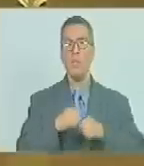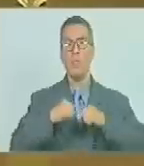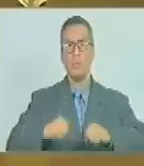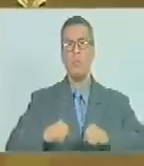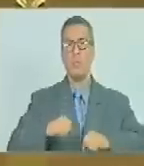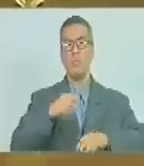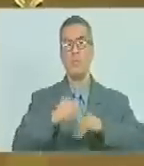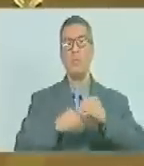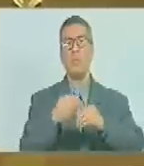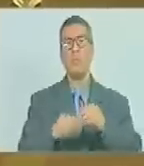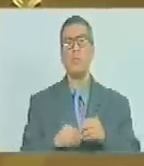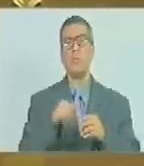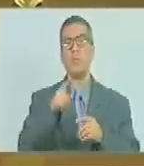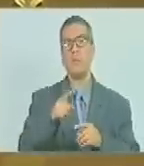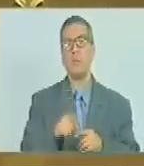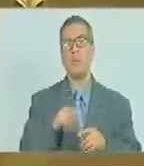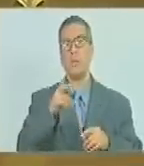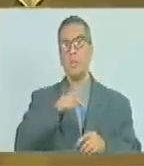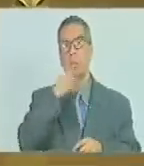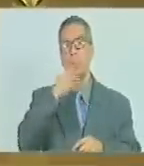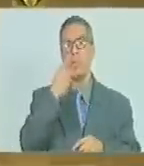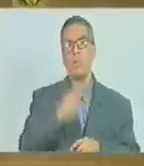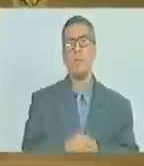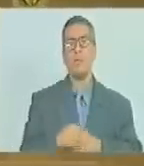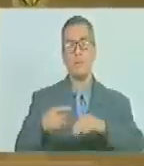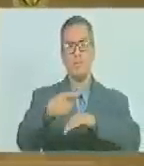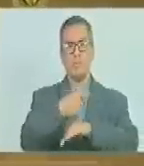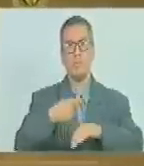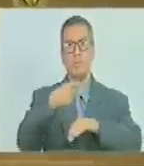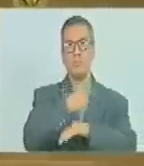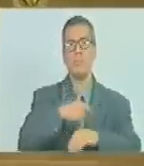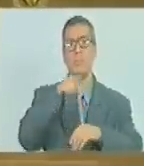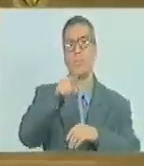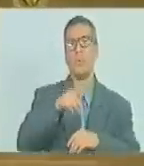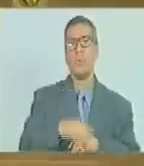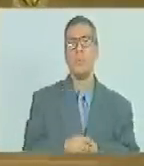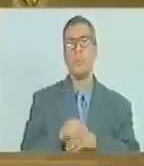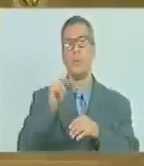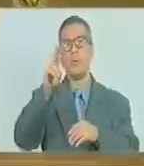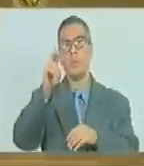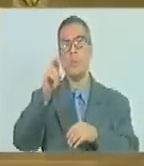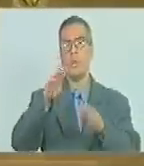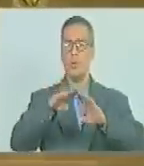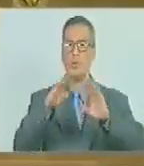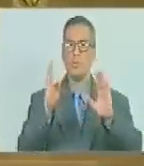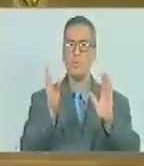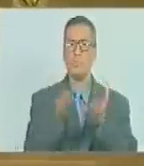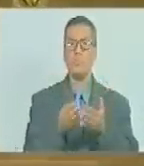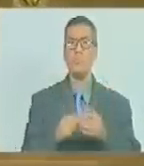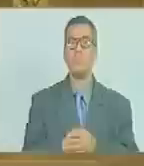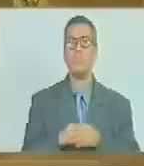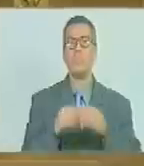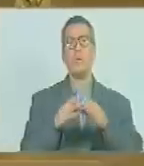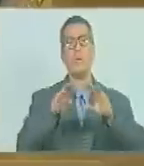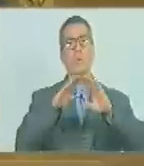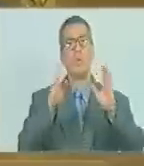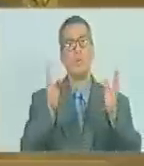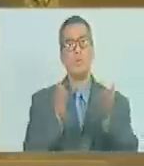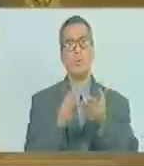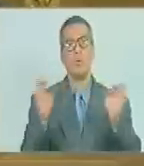en función de estas políticas en búsqueda de un nuevo mundo, mundo